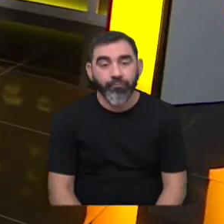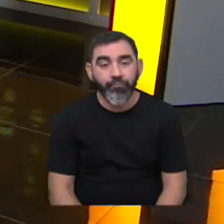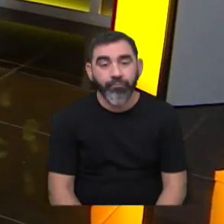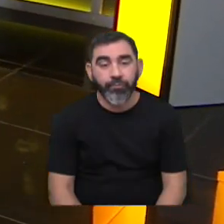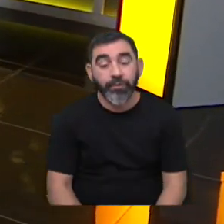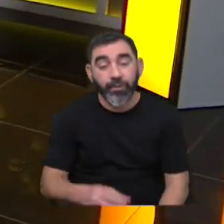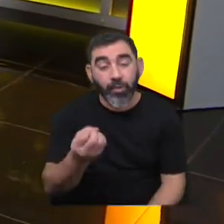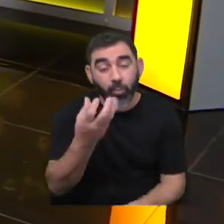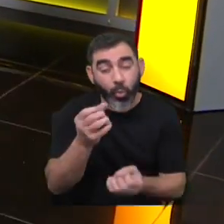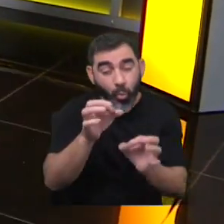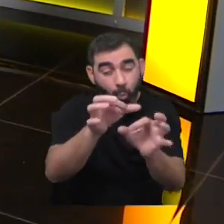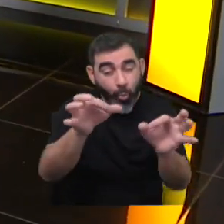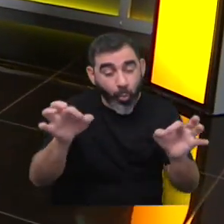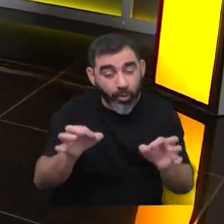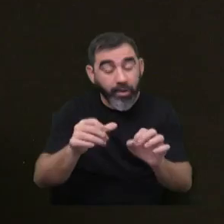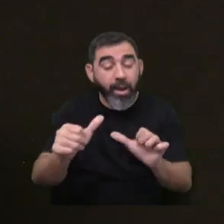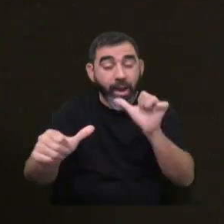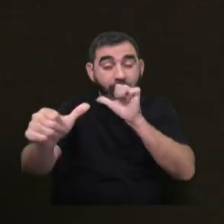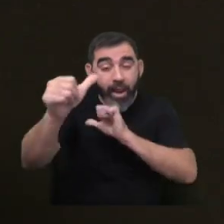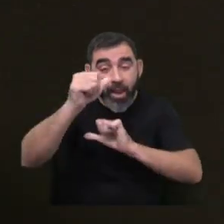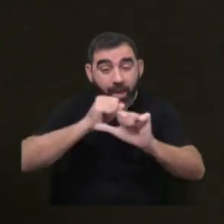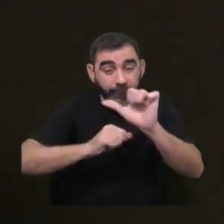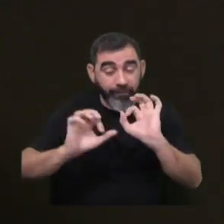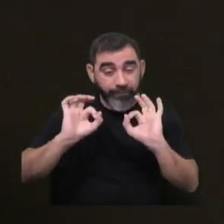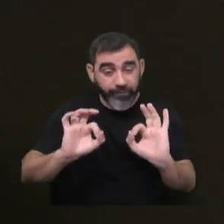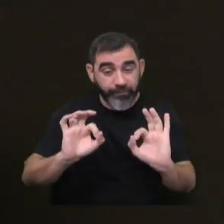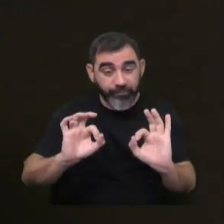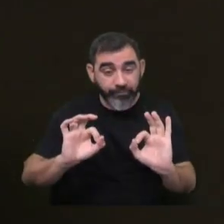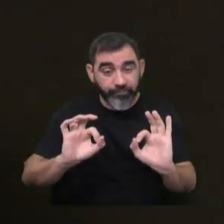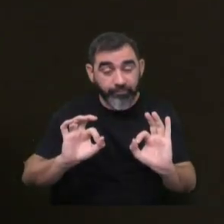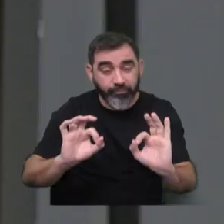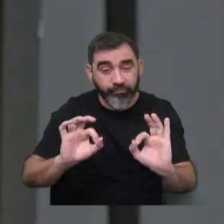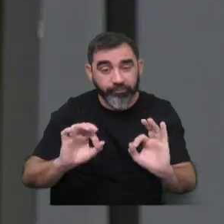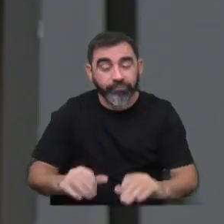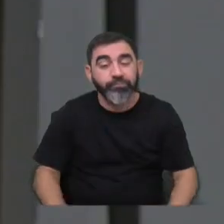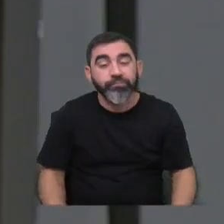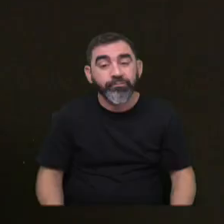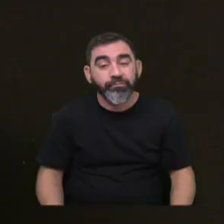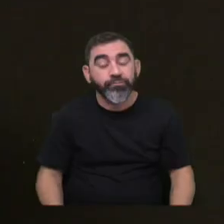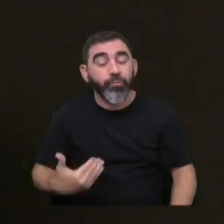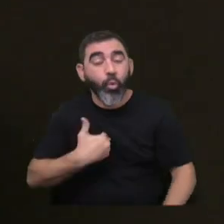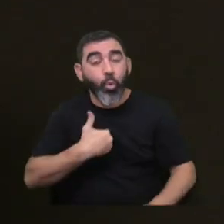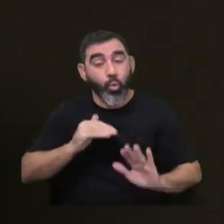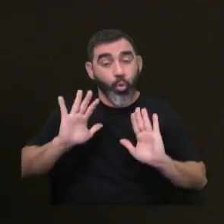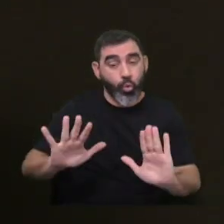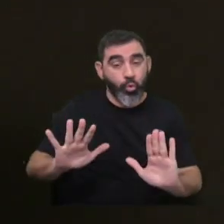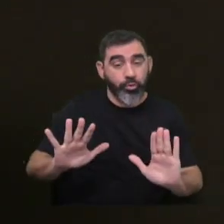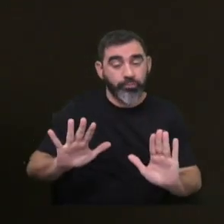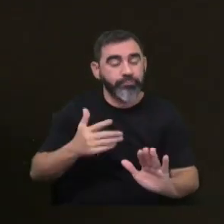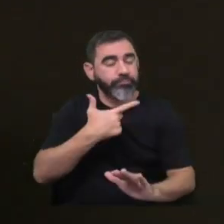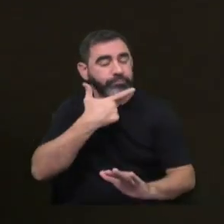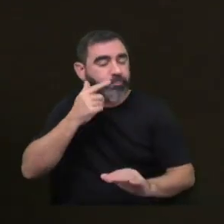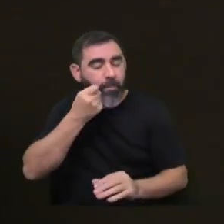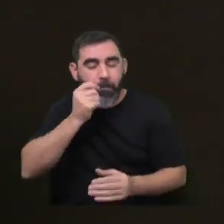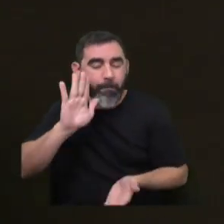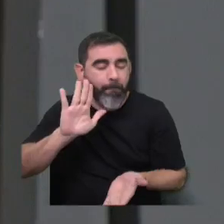esas burbujitas que hacen que la bebida, como bien explicaba, ¿no? Tiene una función. Claro, tiene una función y te realzan el sabor.